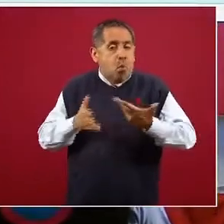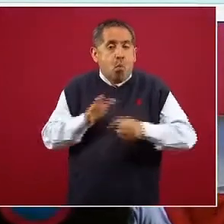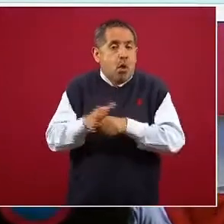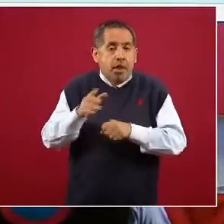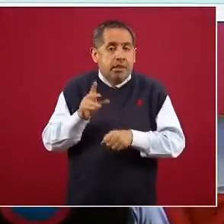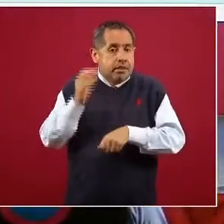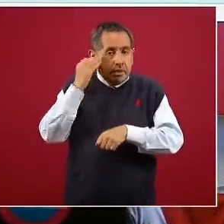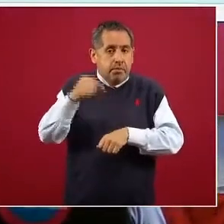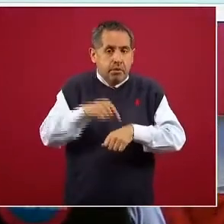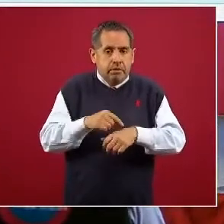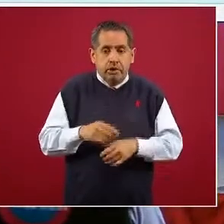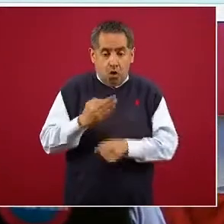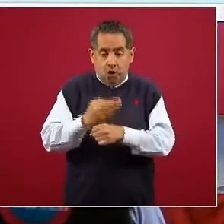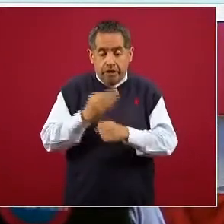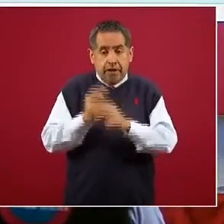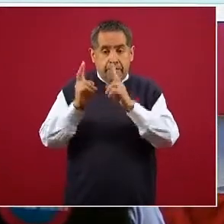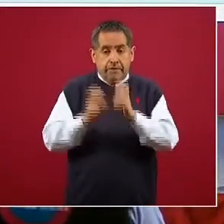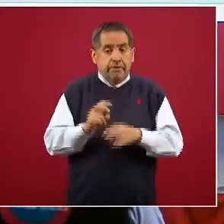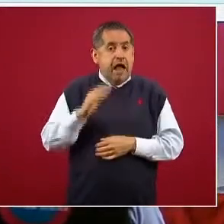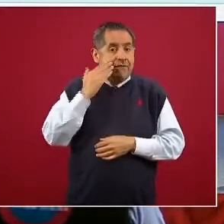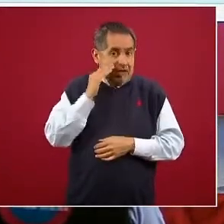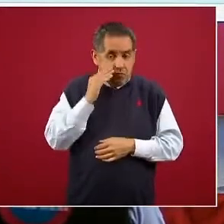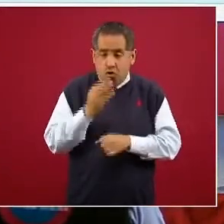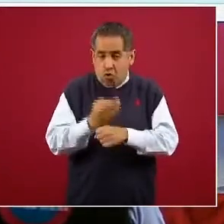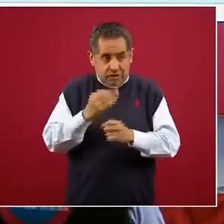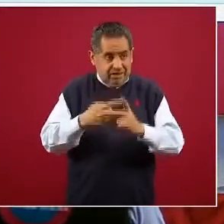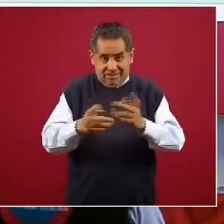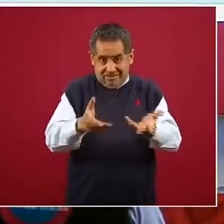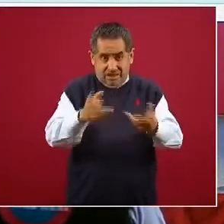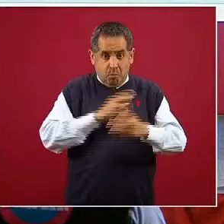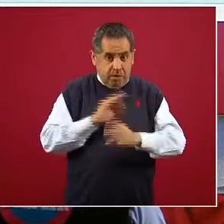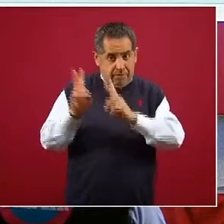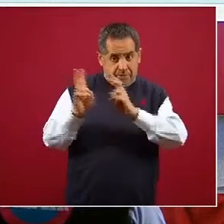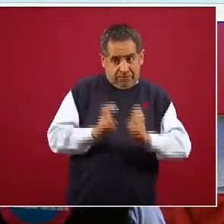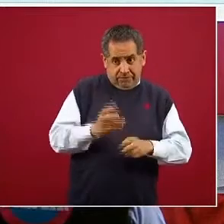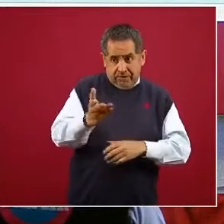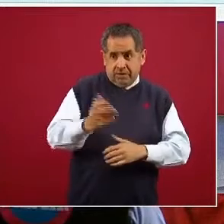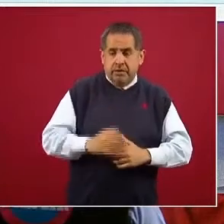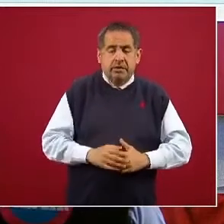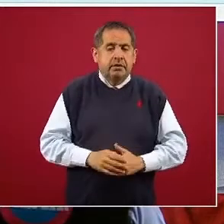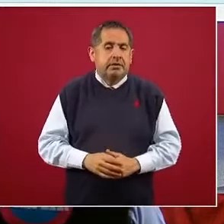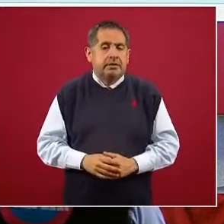disposición en la aplicación Facebook. La siguiente, por favor.